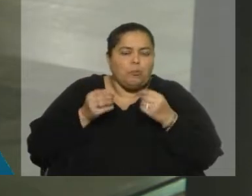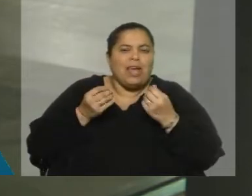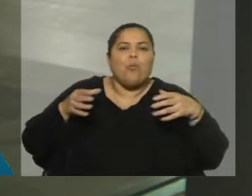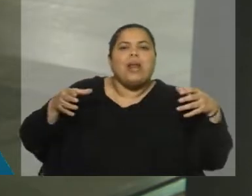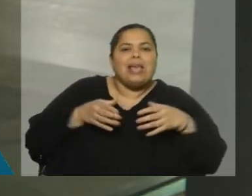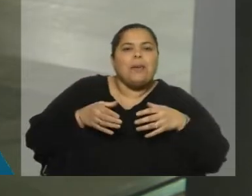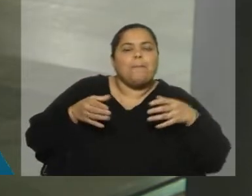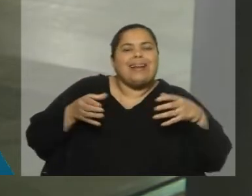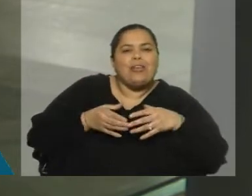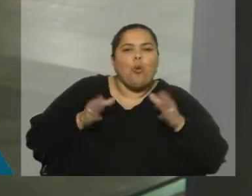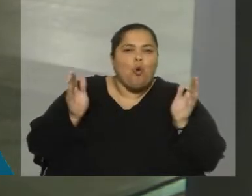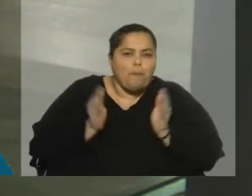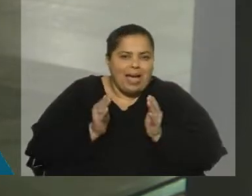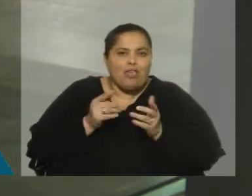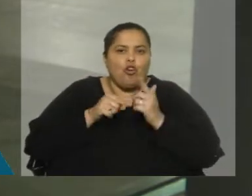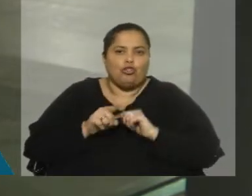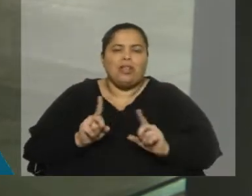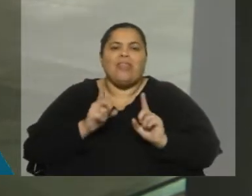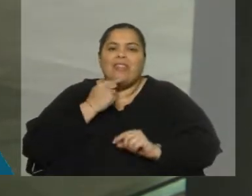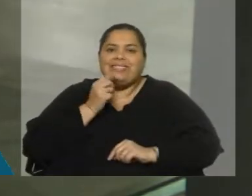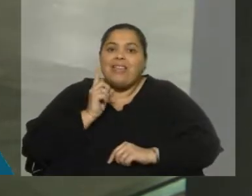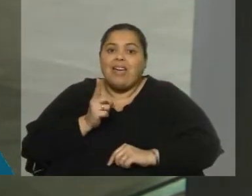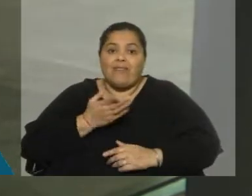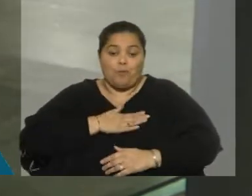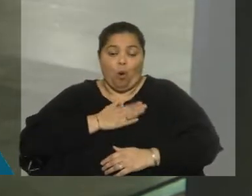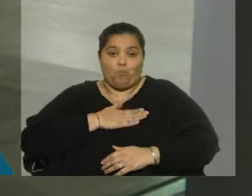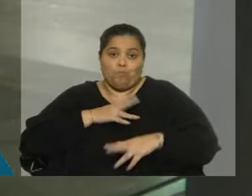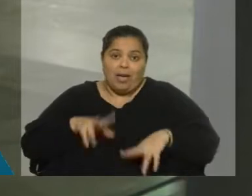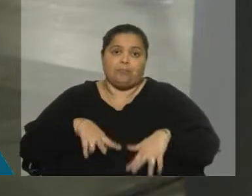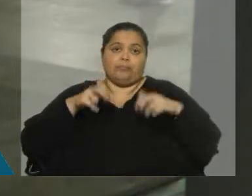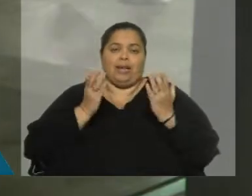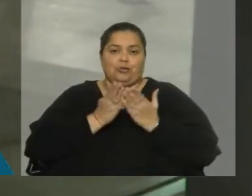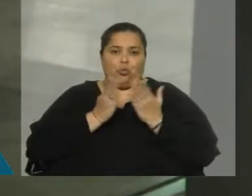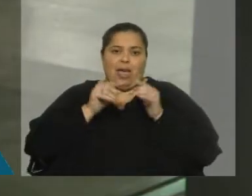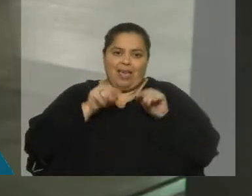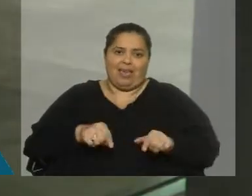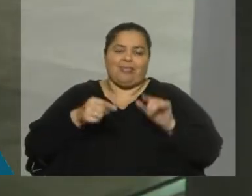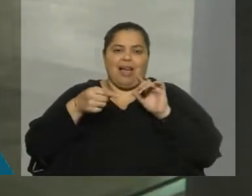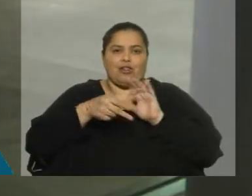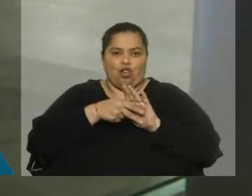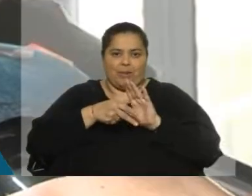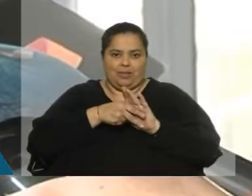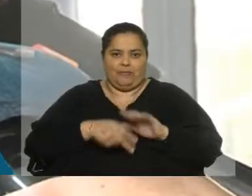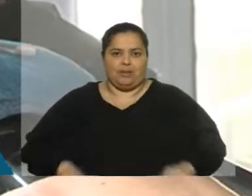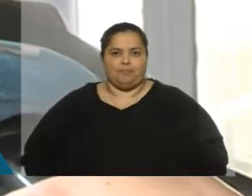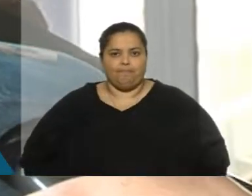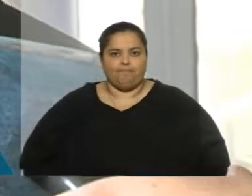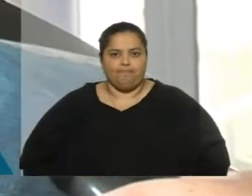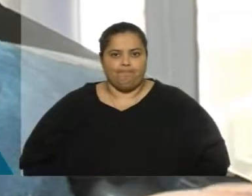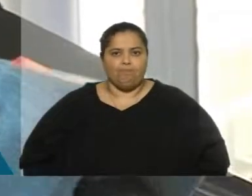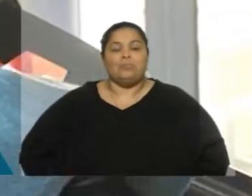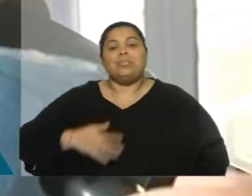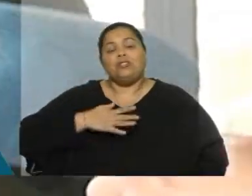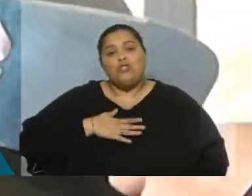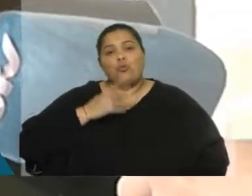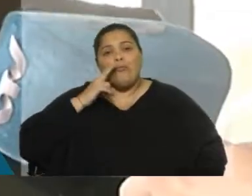partido muy pequeño, y bueno, va a tener que estudiar él propiamente muchísimo esta normativa. Yo estuve buscando la